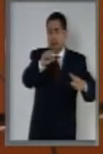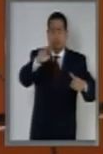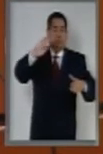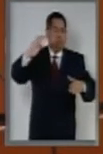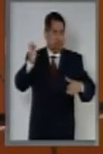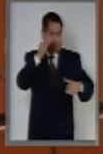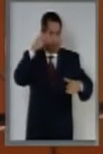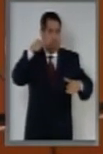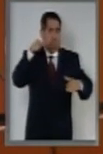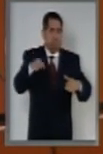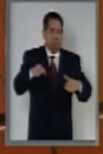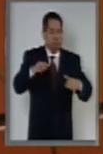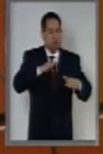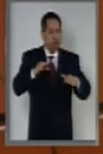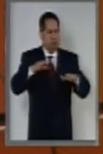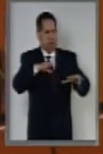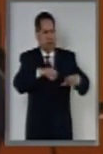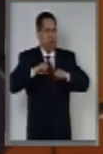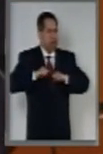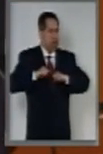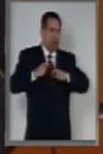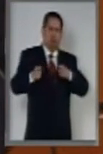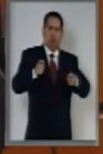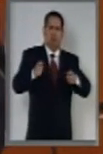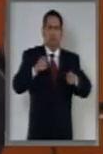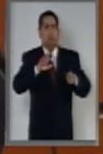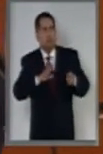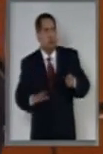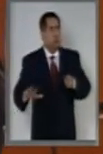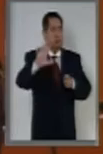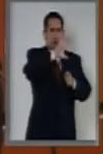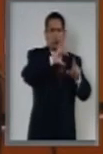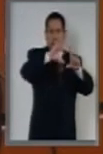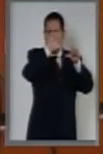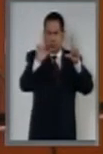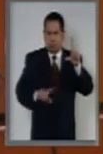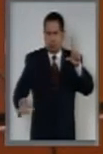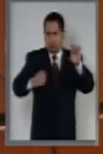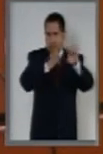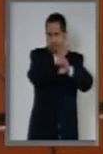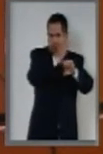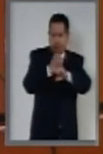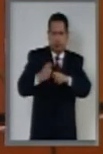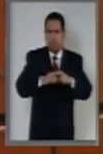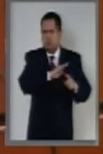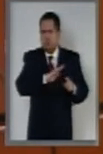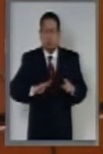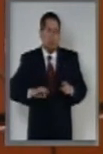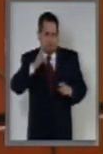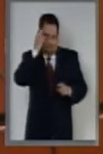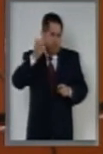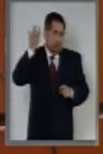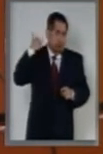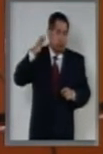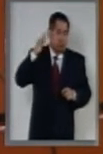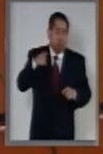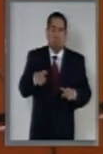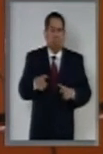Federal pudiera traer el mando de las policías estatales y municipales, lo